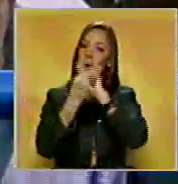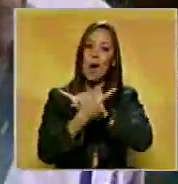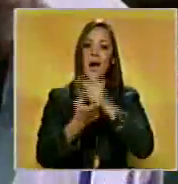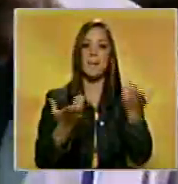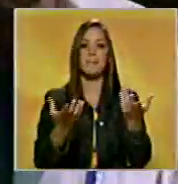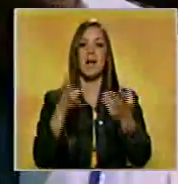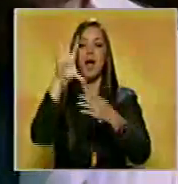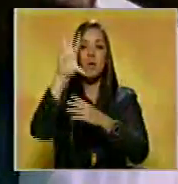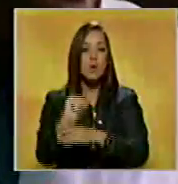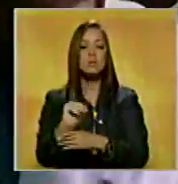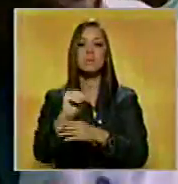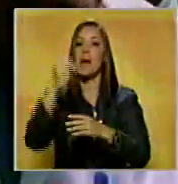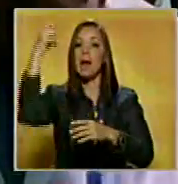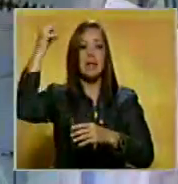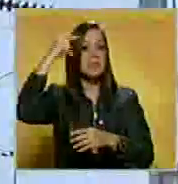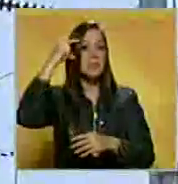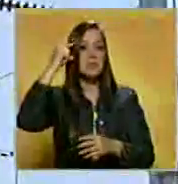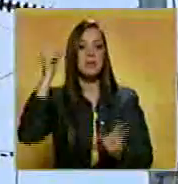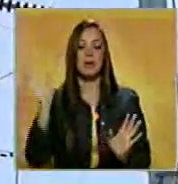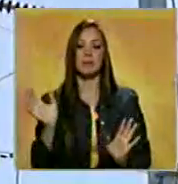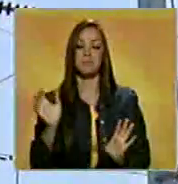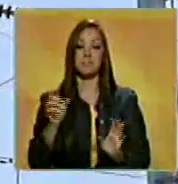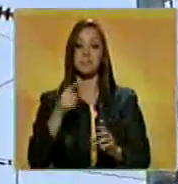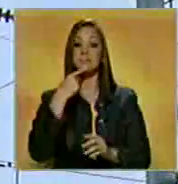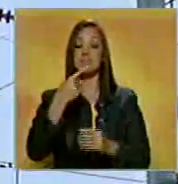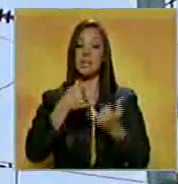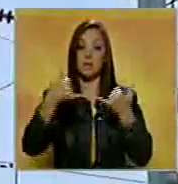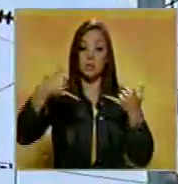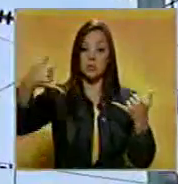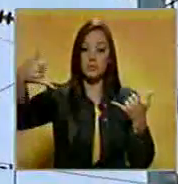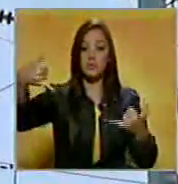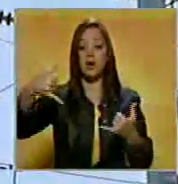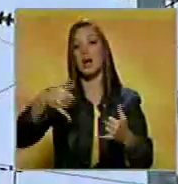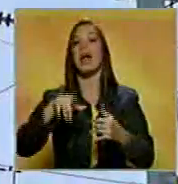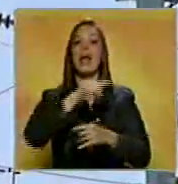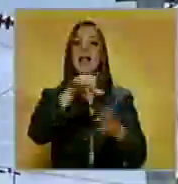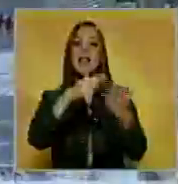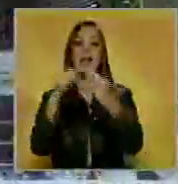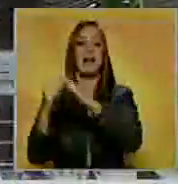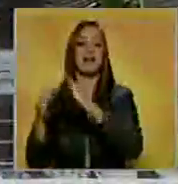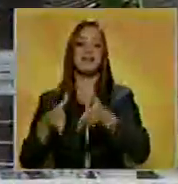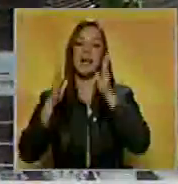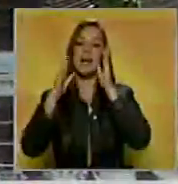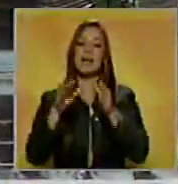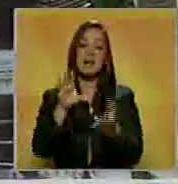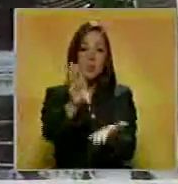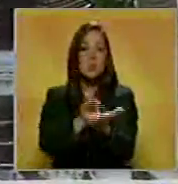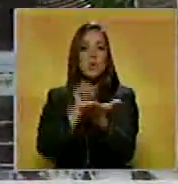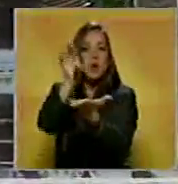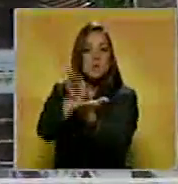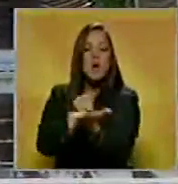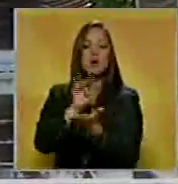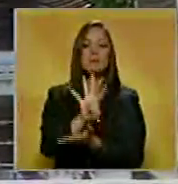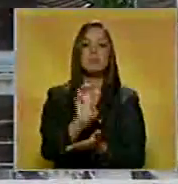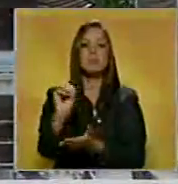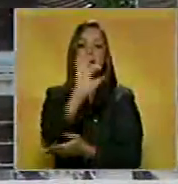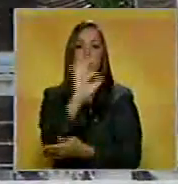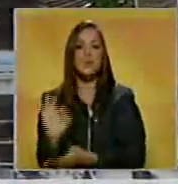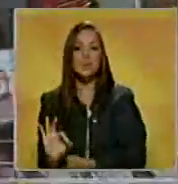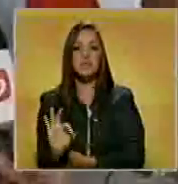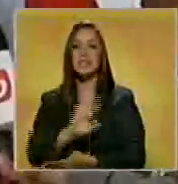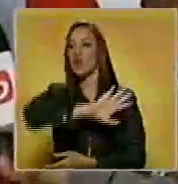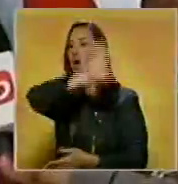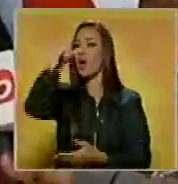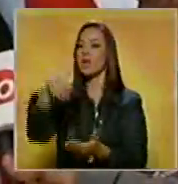forma, Isturiz manifestó que la mayor demanda de energía eléctrica está en el sector residencial, que consume hasta un 40% de electricidad a